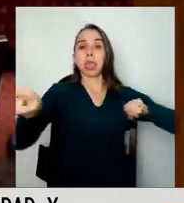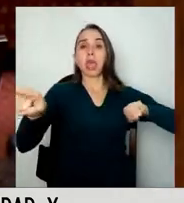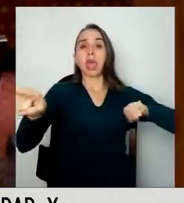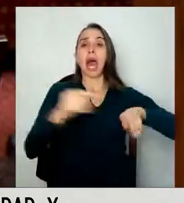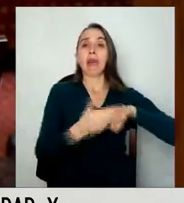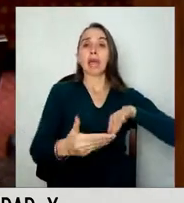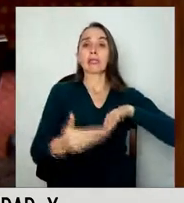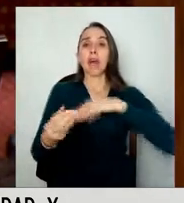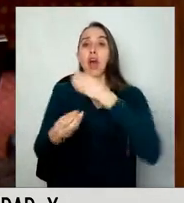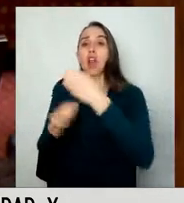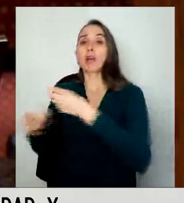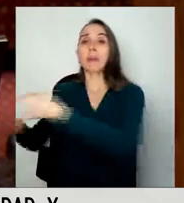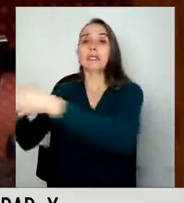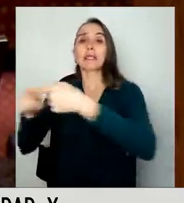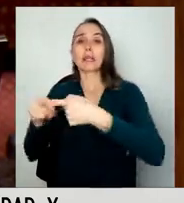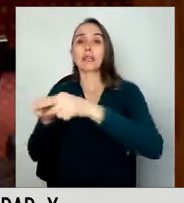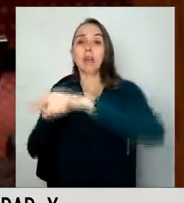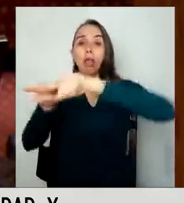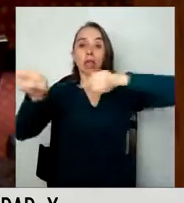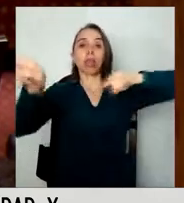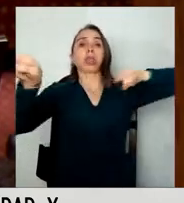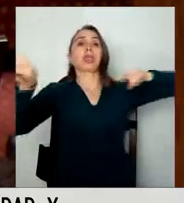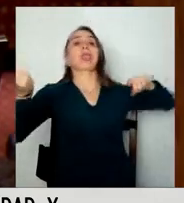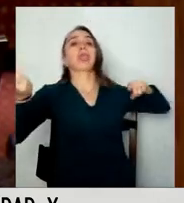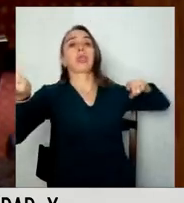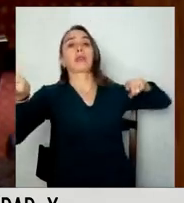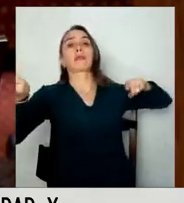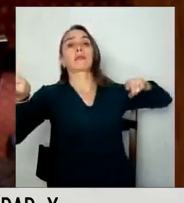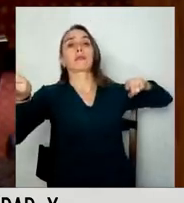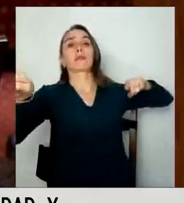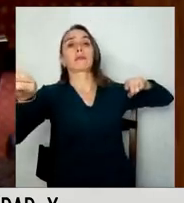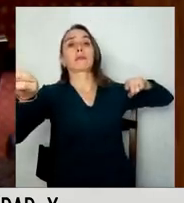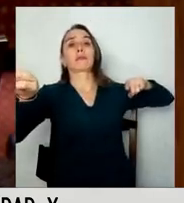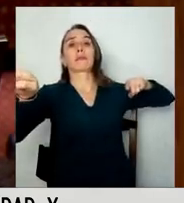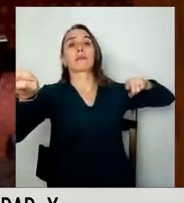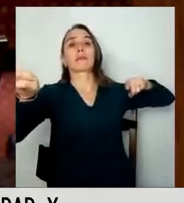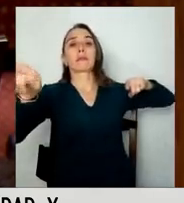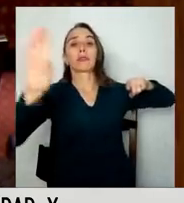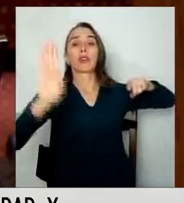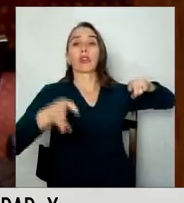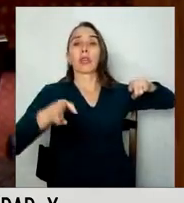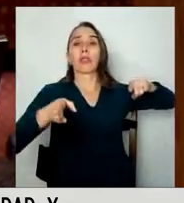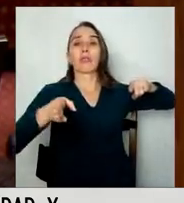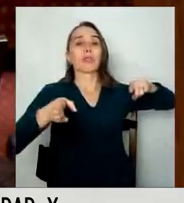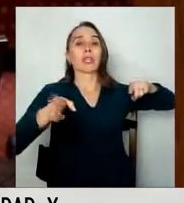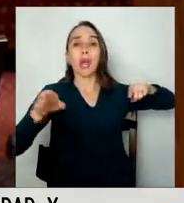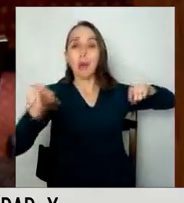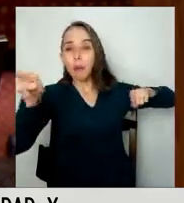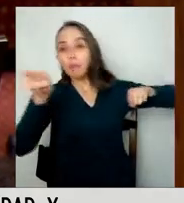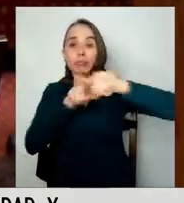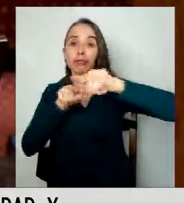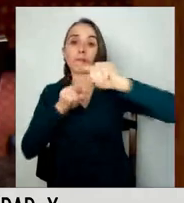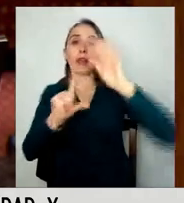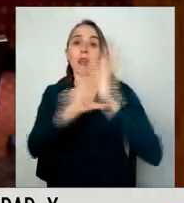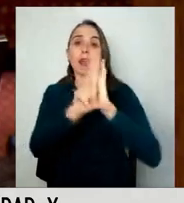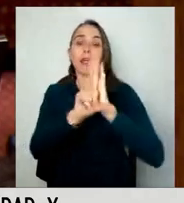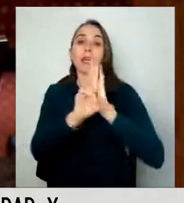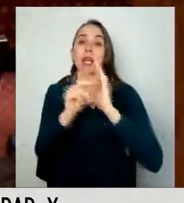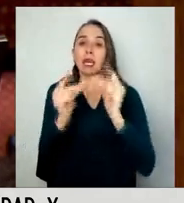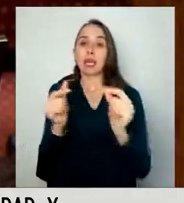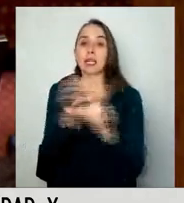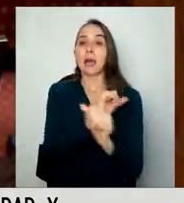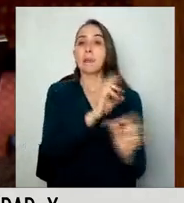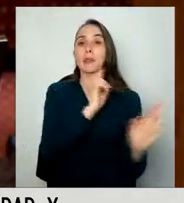más que a la saga más atrás de lo que deberíamos estar y por lo tanto debemos reaccionar rápidamente y ojalá